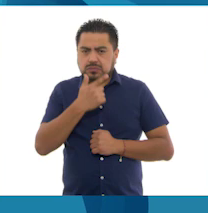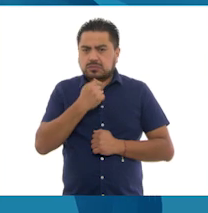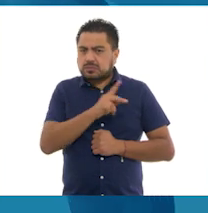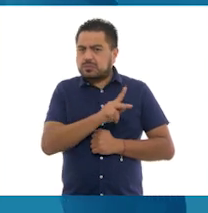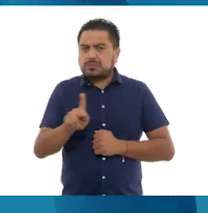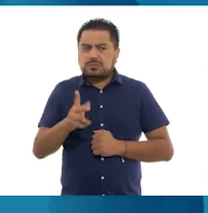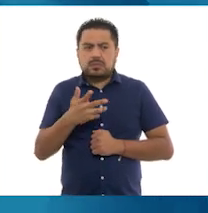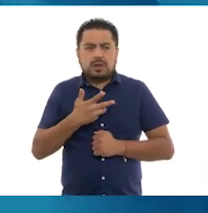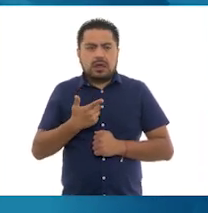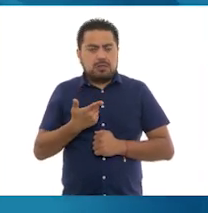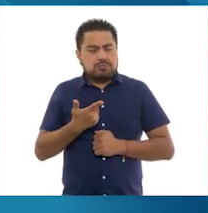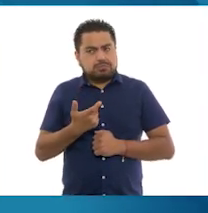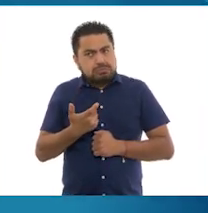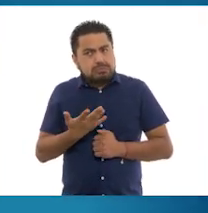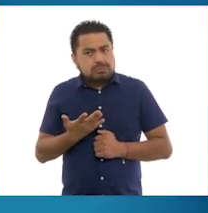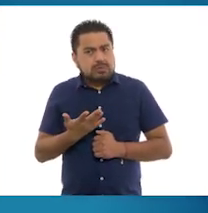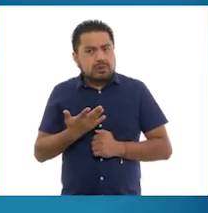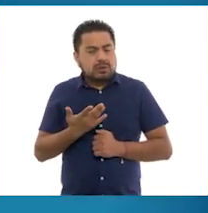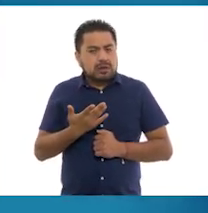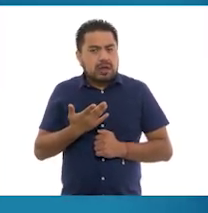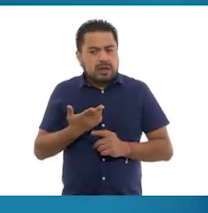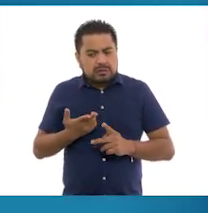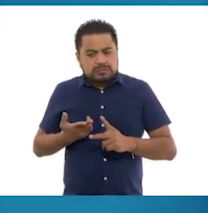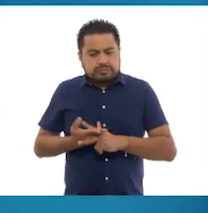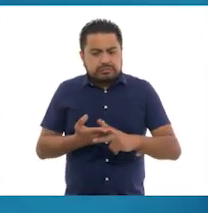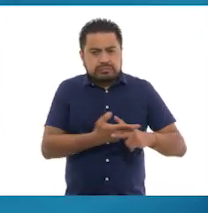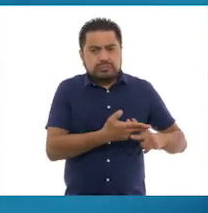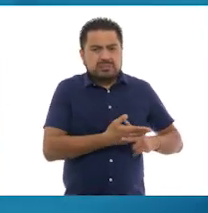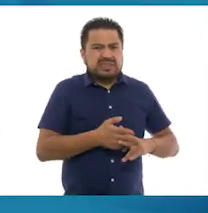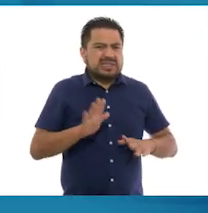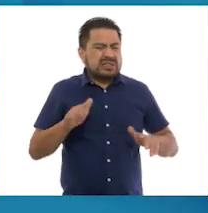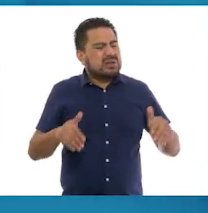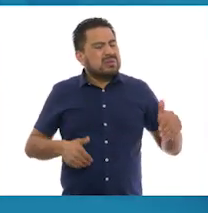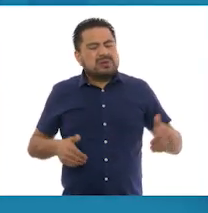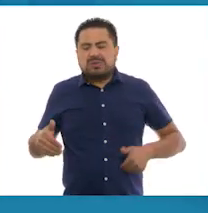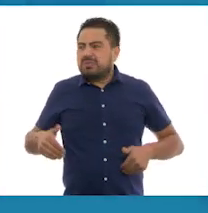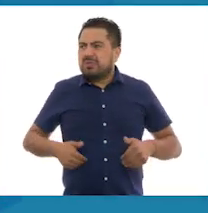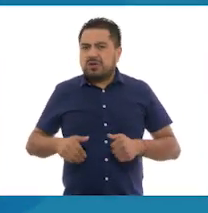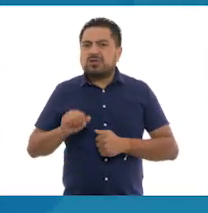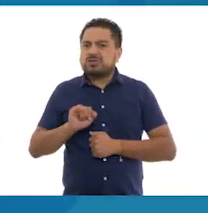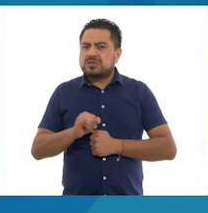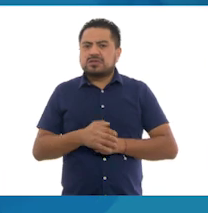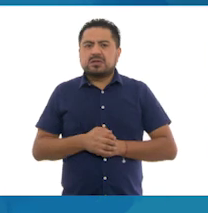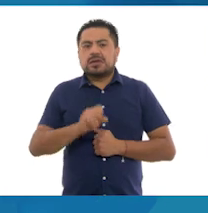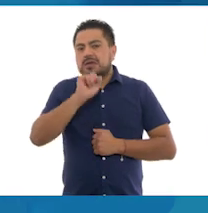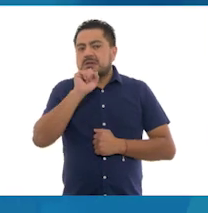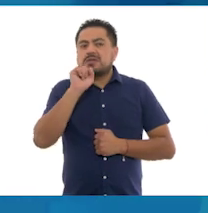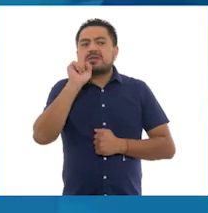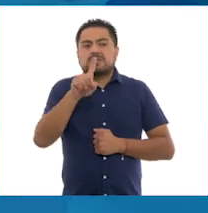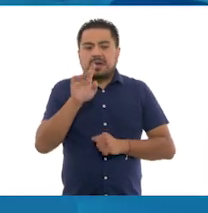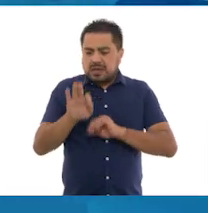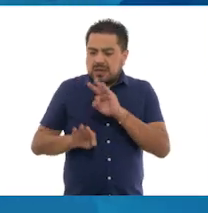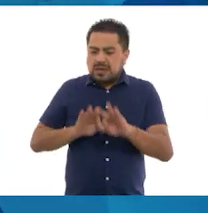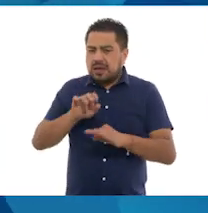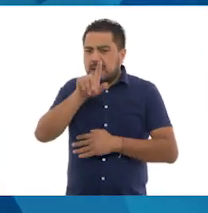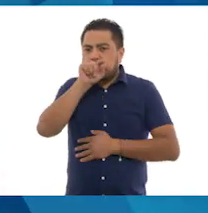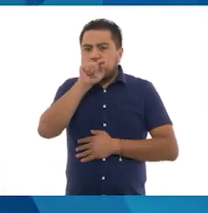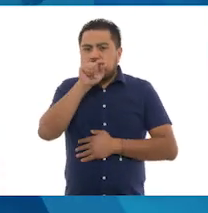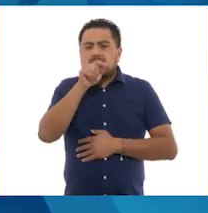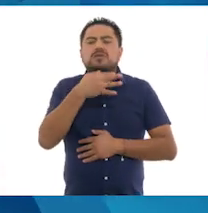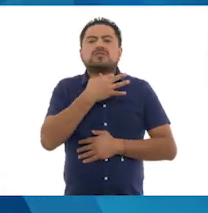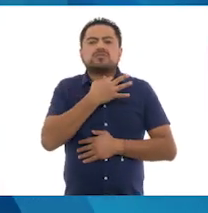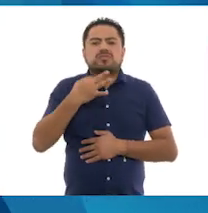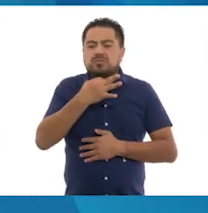hombres tienen fusiles y cazan. Es muy molesto. También crían gallinas. Y a mí me gustan